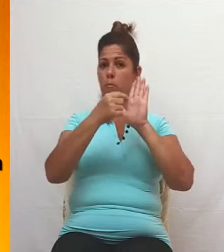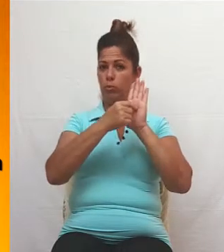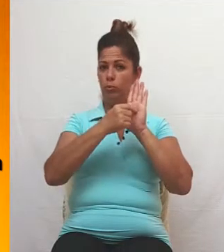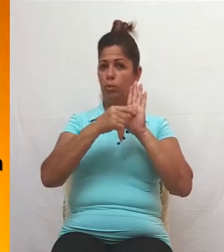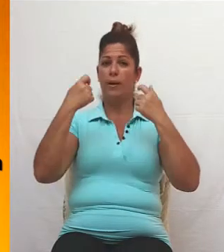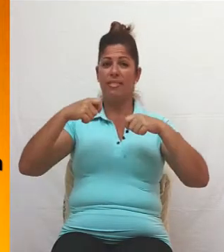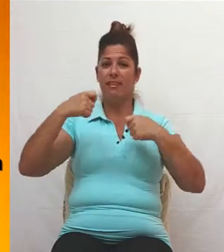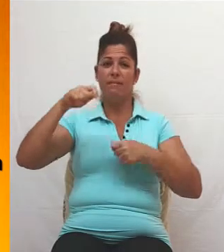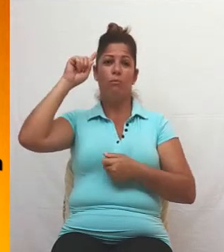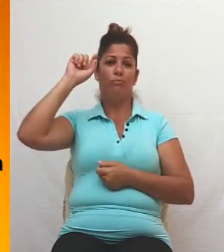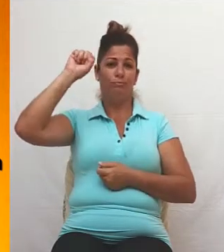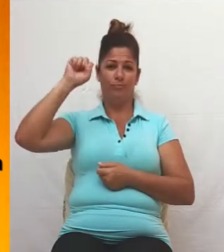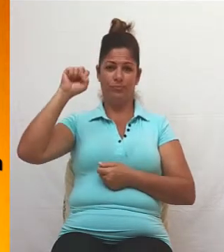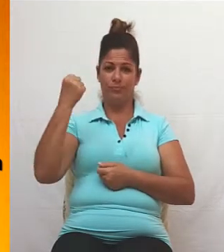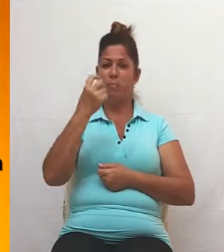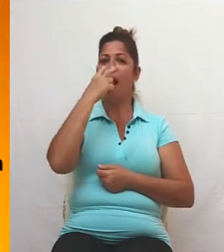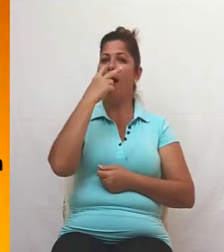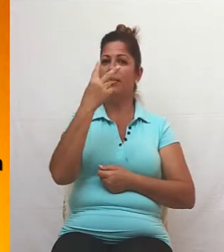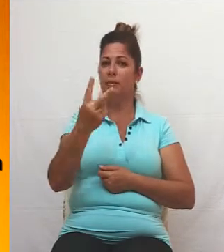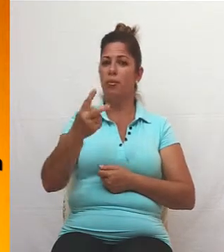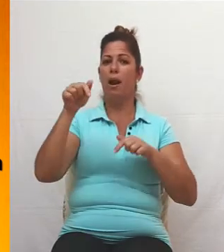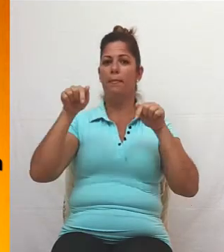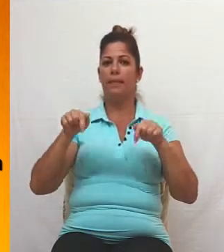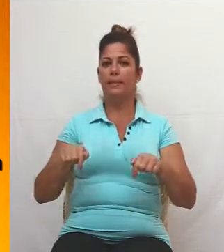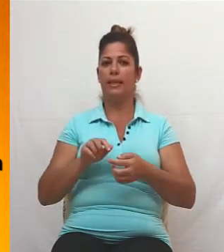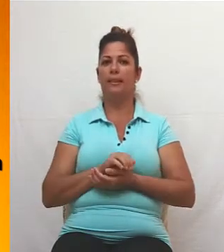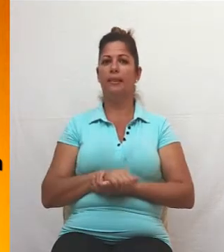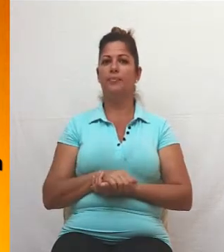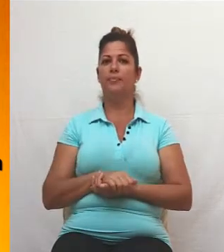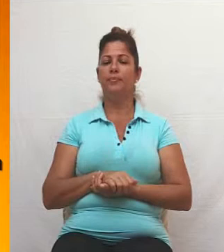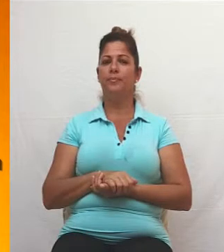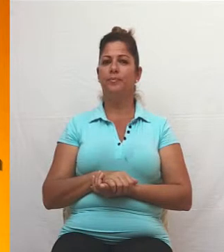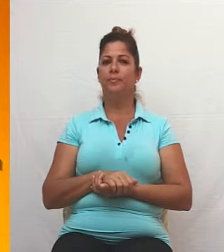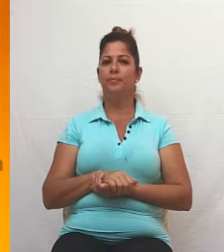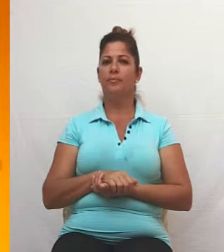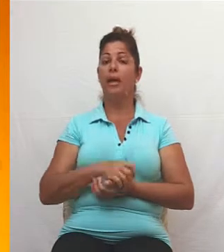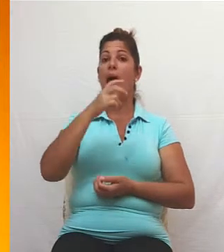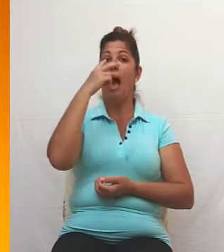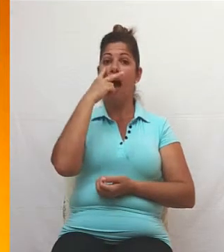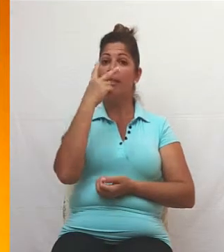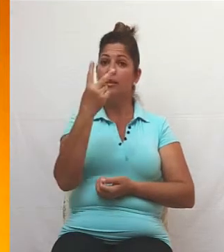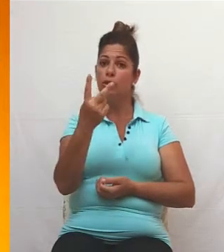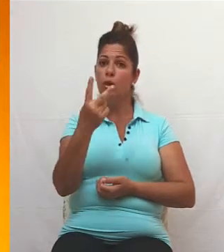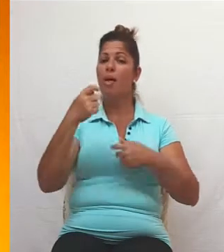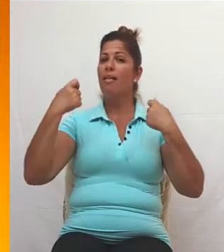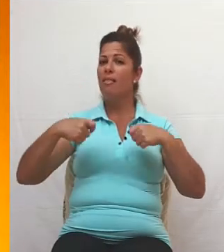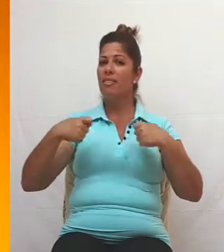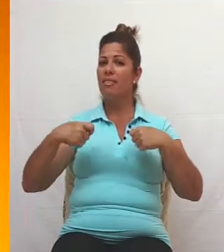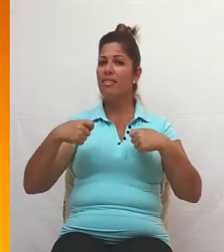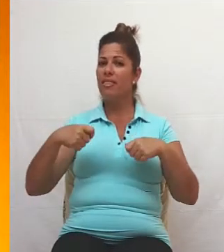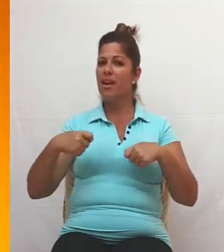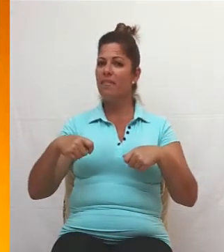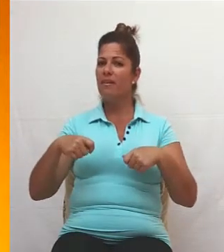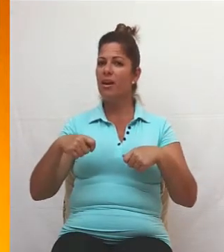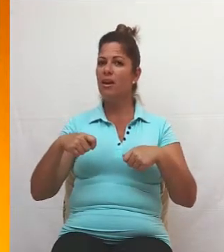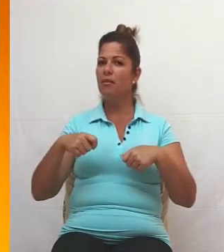el primer punto que hemos de tener en cuenta para atender al presente que la atención ha